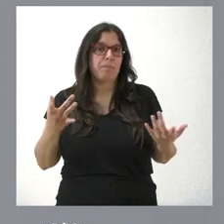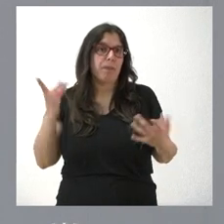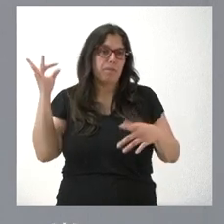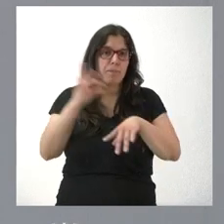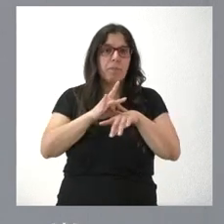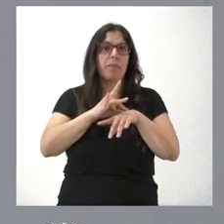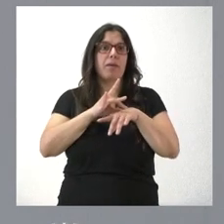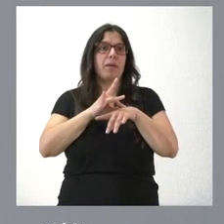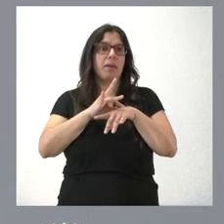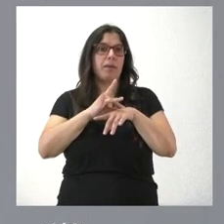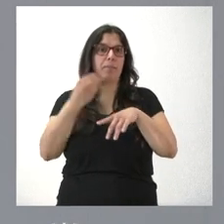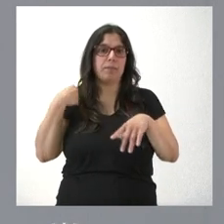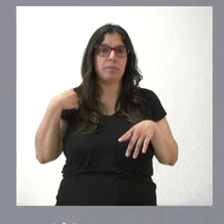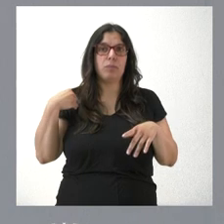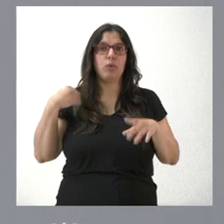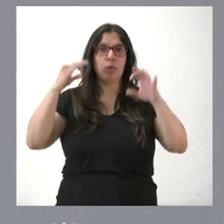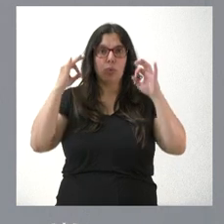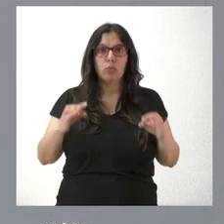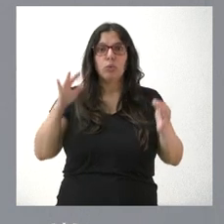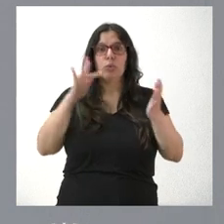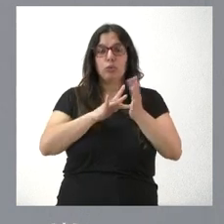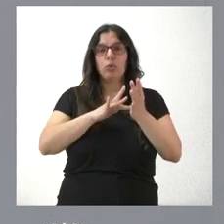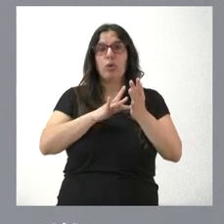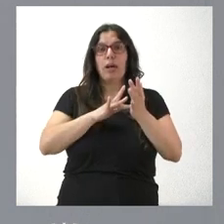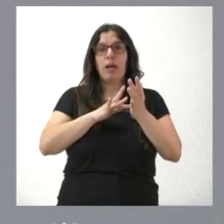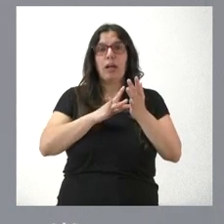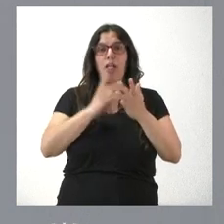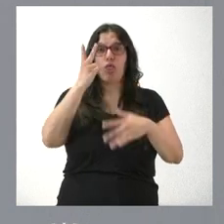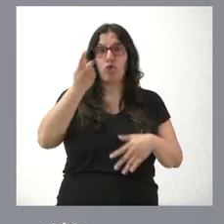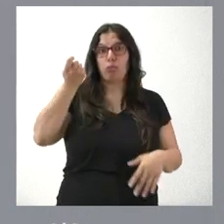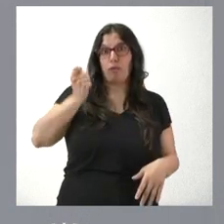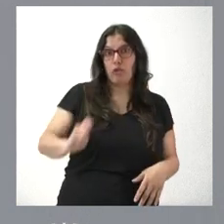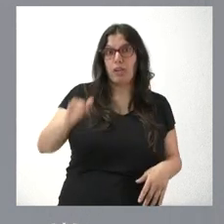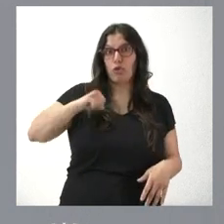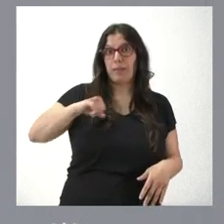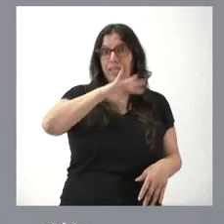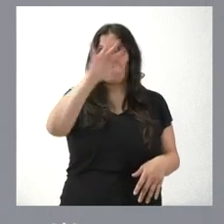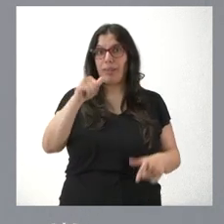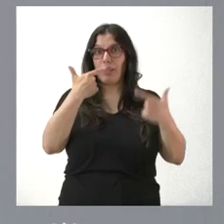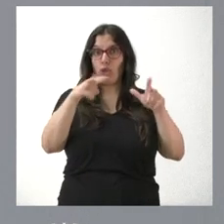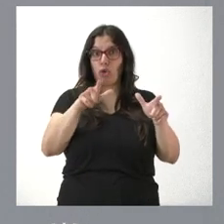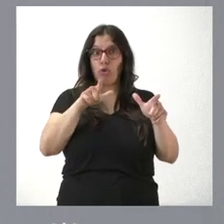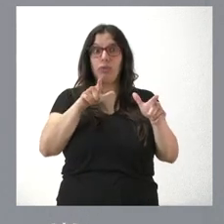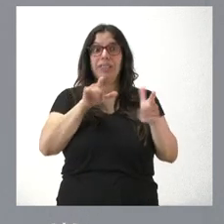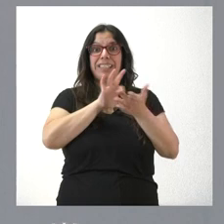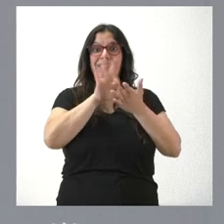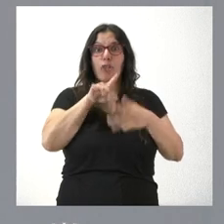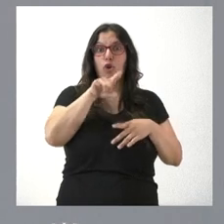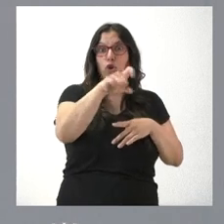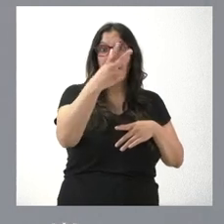baja laboral que el mismo día sufrieron dos oncólogos del Hospital del Bierzo, que fue una cosa